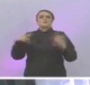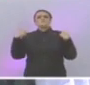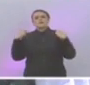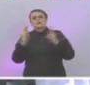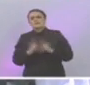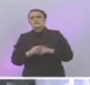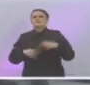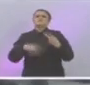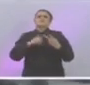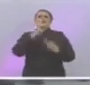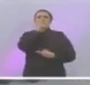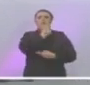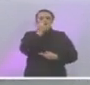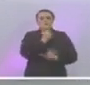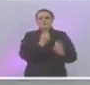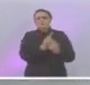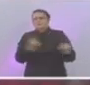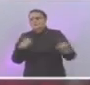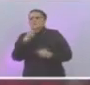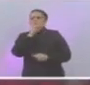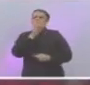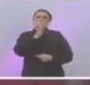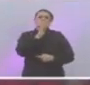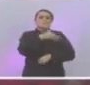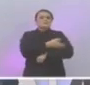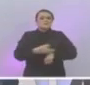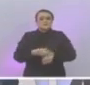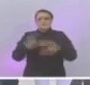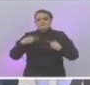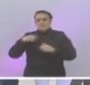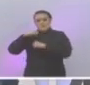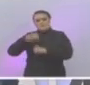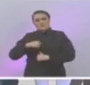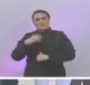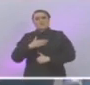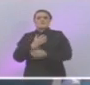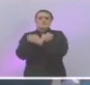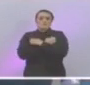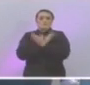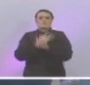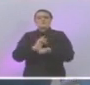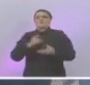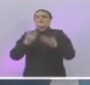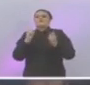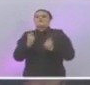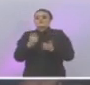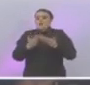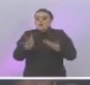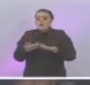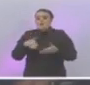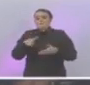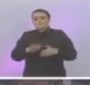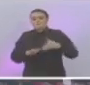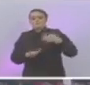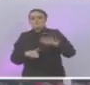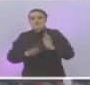maestros, alumnos, padres de familia, autoridades educativas y registra avance en todos